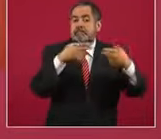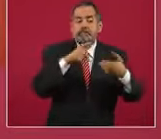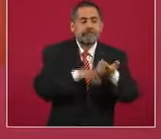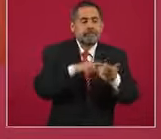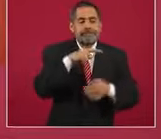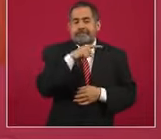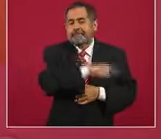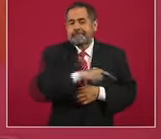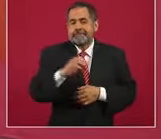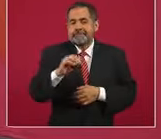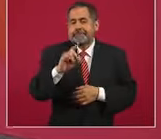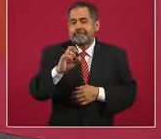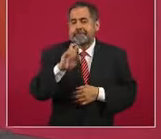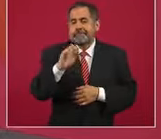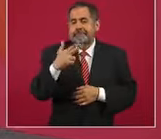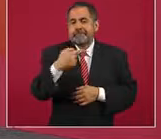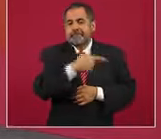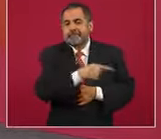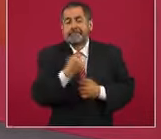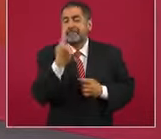contratista extranjera.